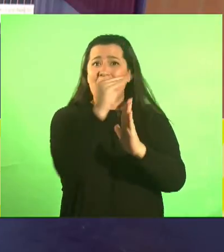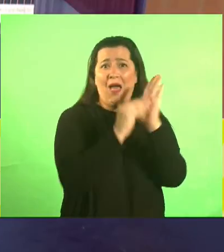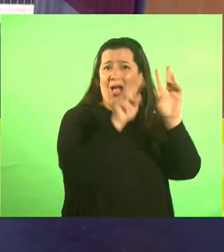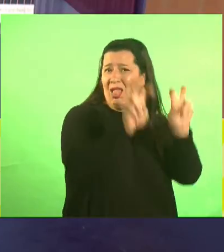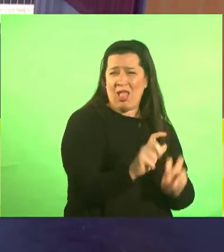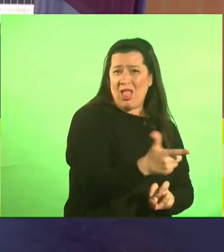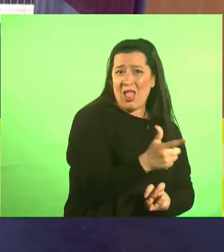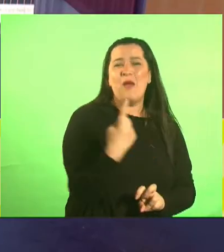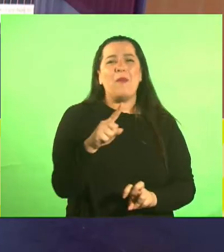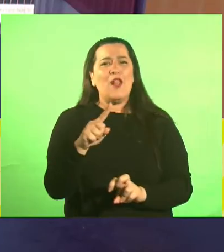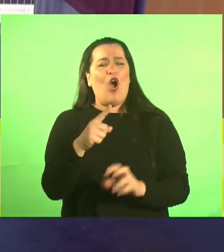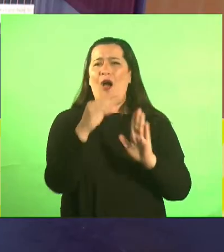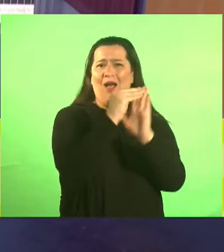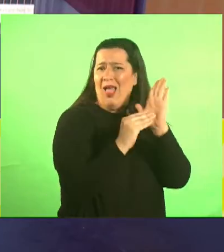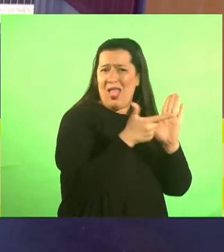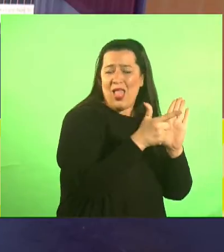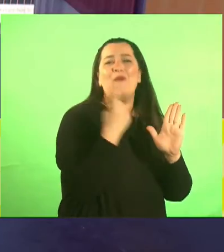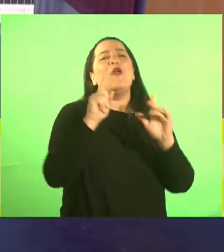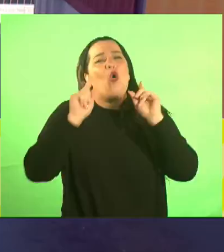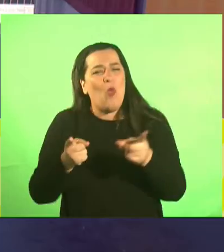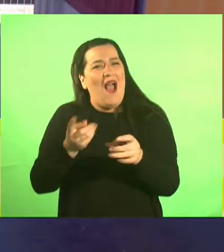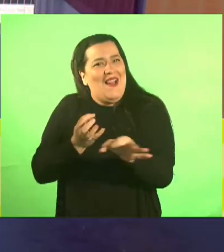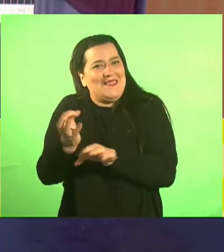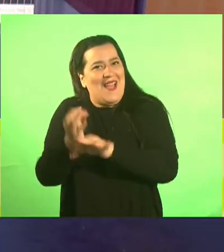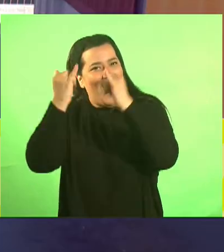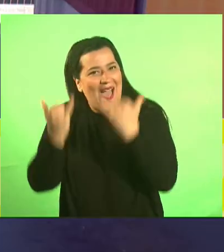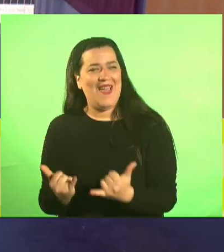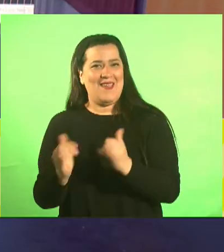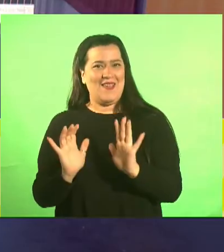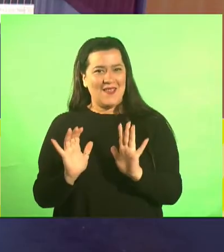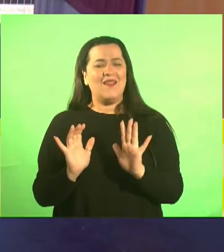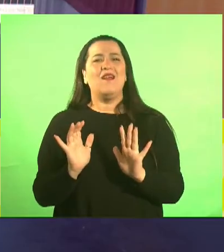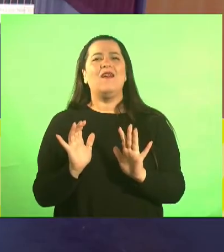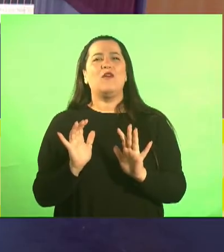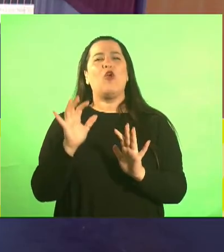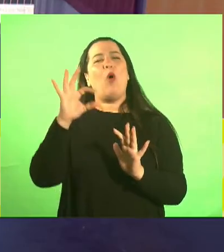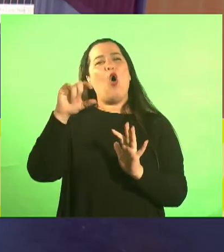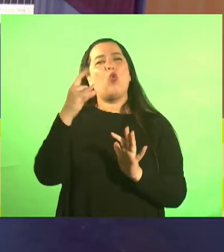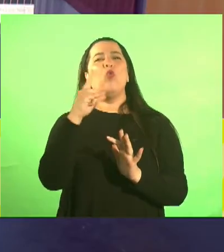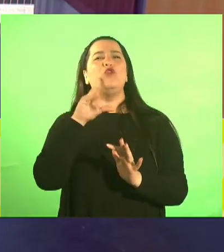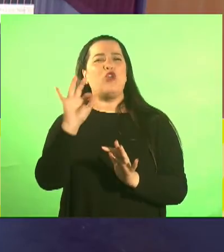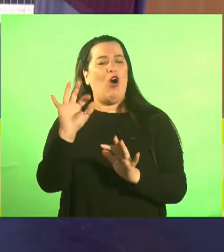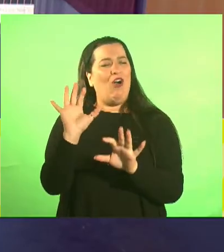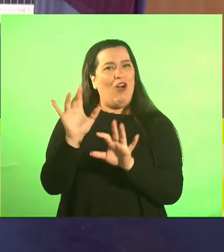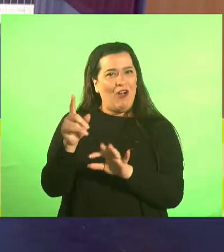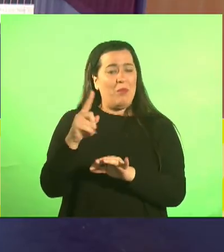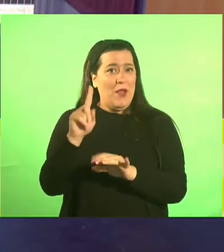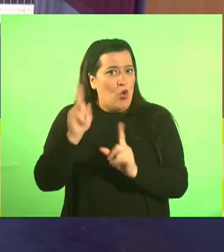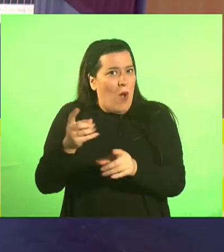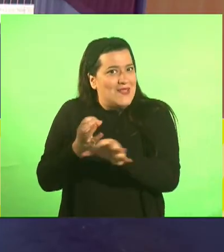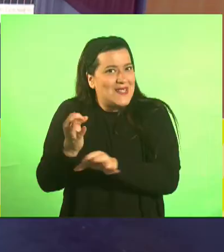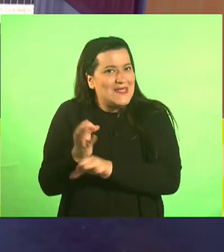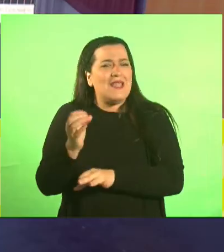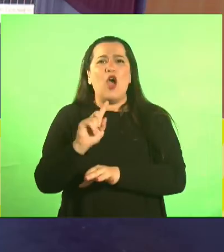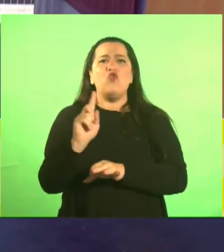aprendizaje que no se dice, pero que está presente ahí. Pero que no es de esto que vos estás hablando,